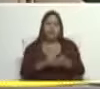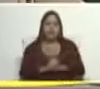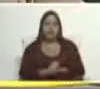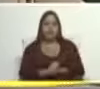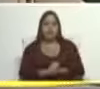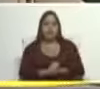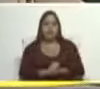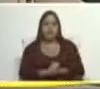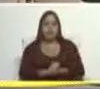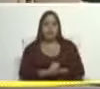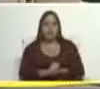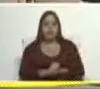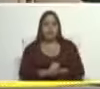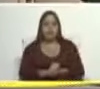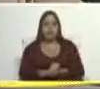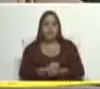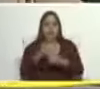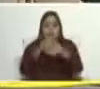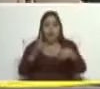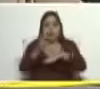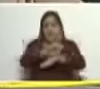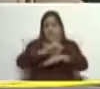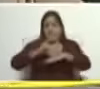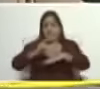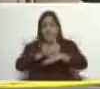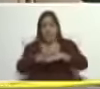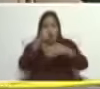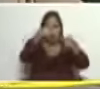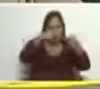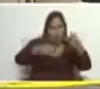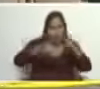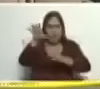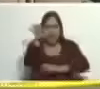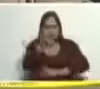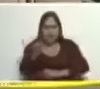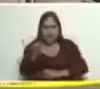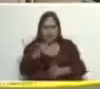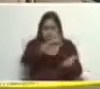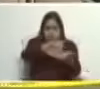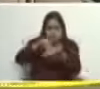Pues bien, San Vicente y las Granadinas y otros países del ALBA